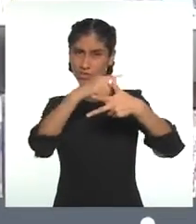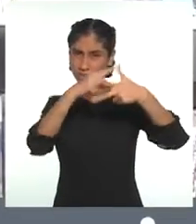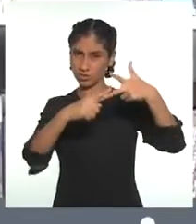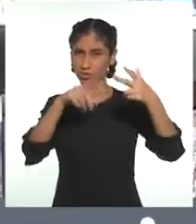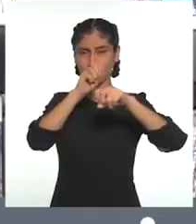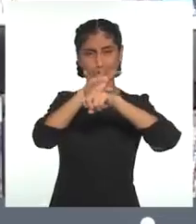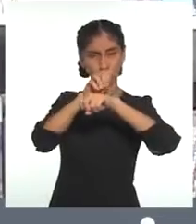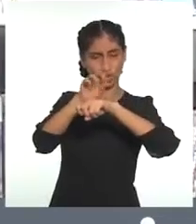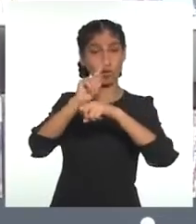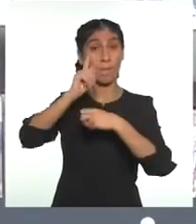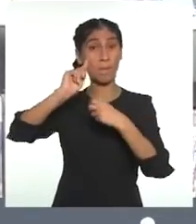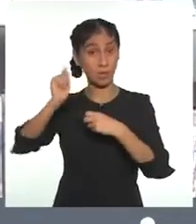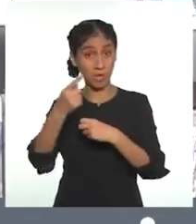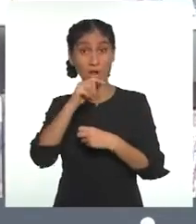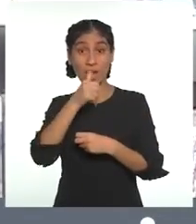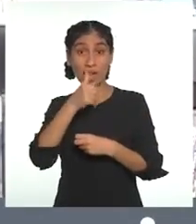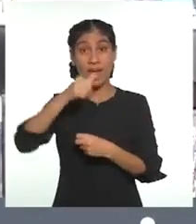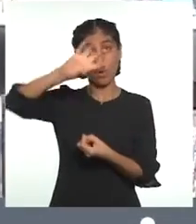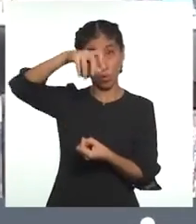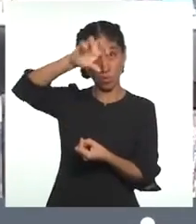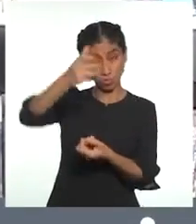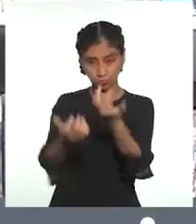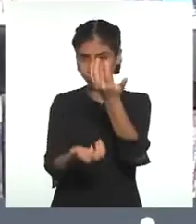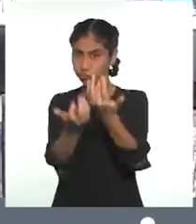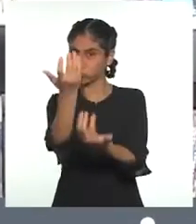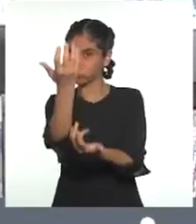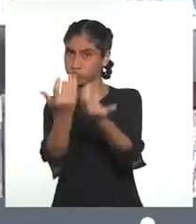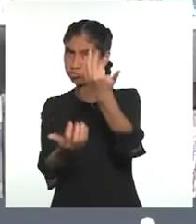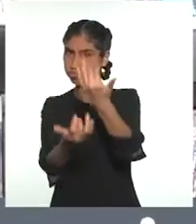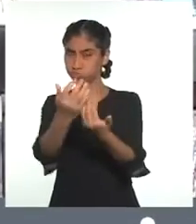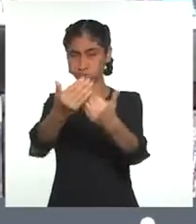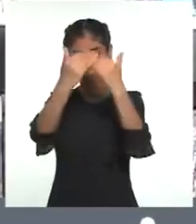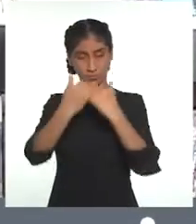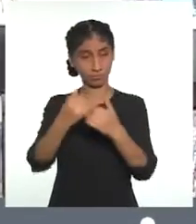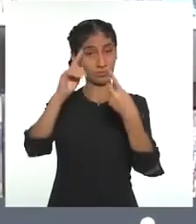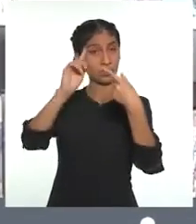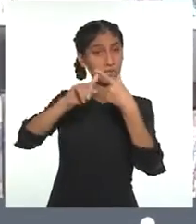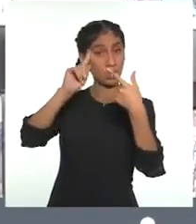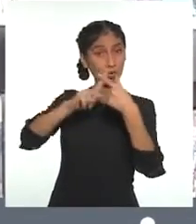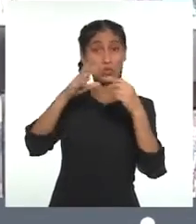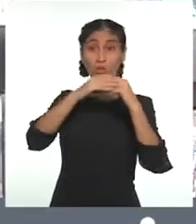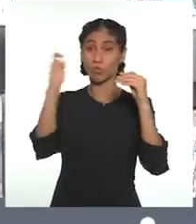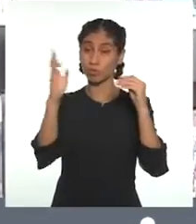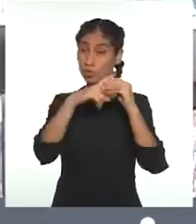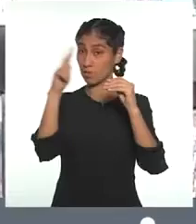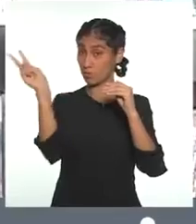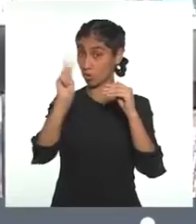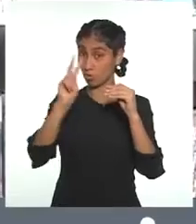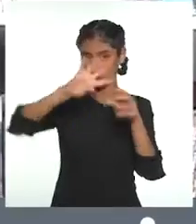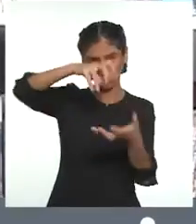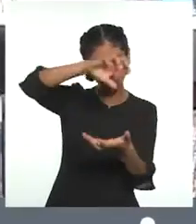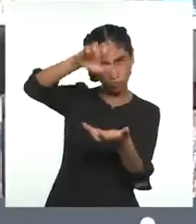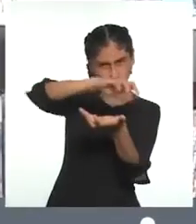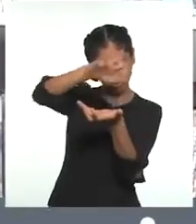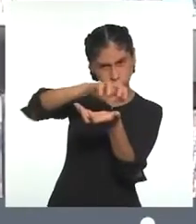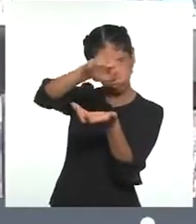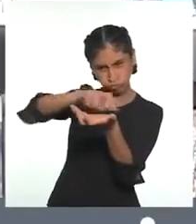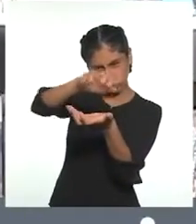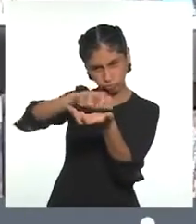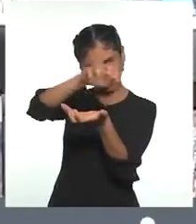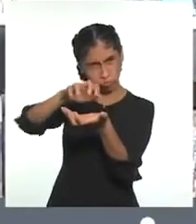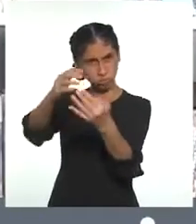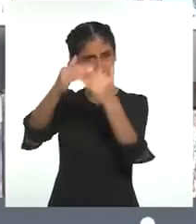Primero, hervir el agua de uso doméstico. Segundo, lavar bien las frutas y verduras. Y